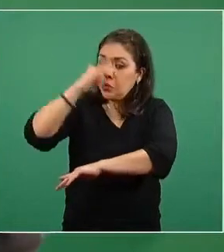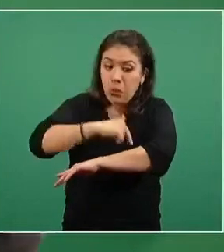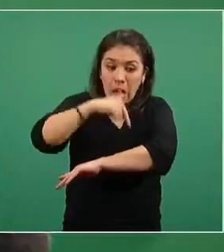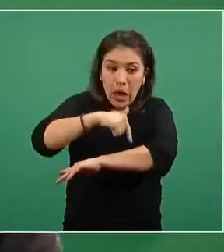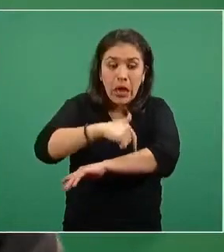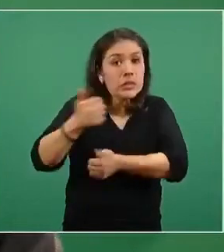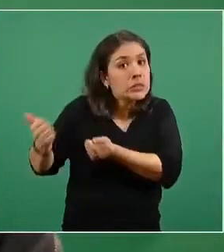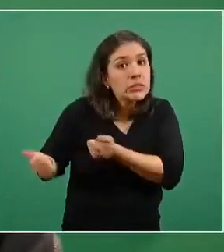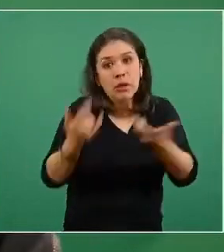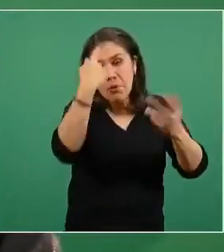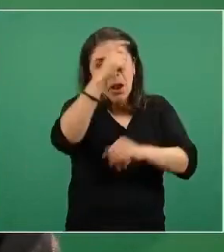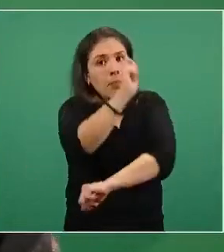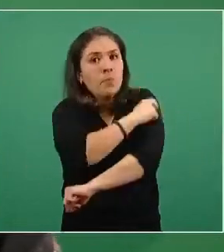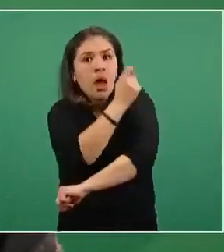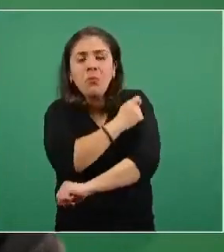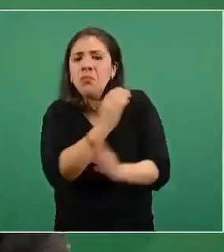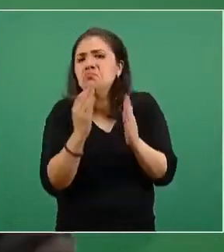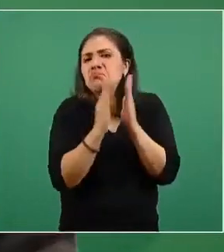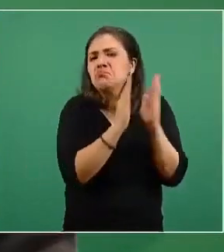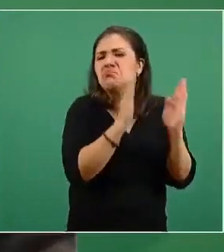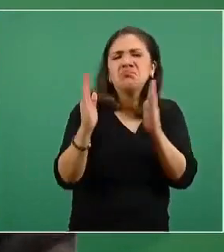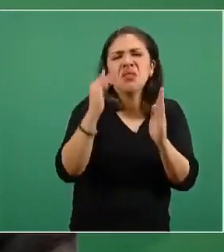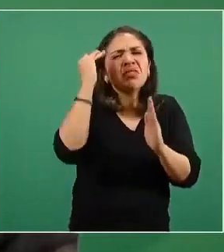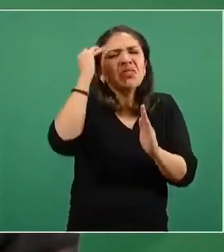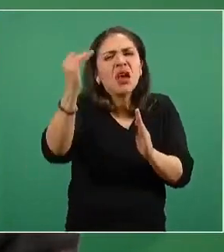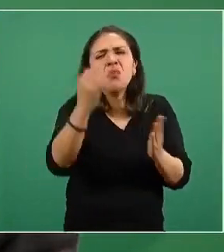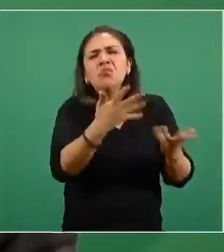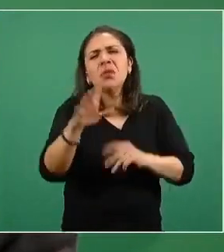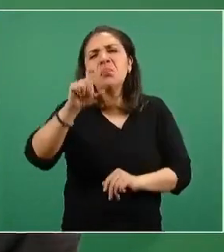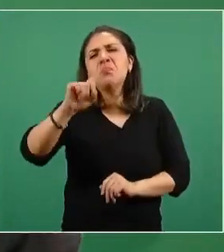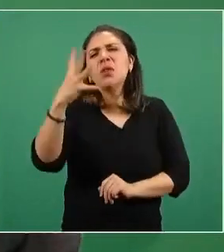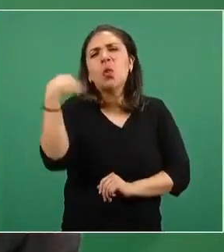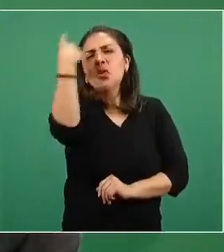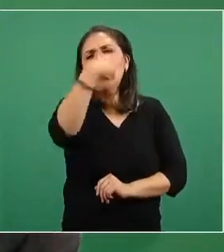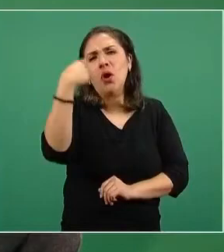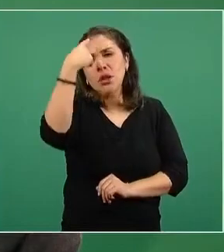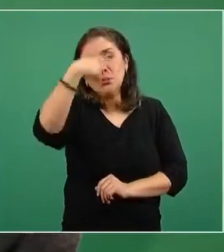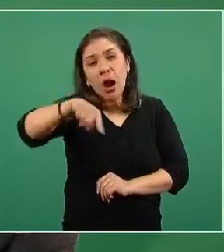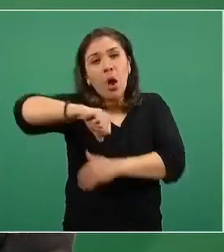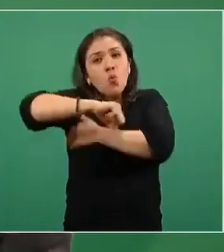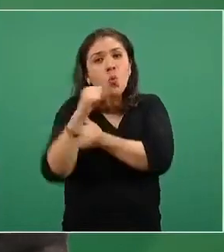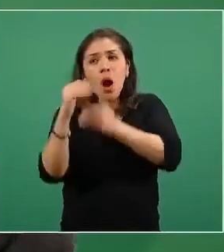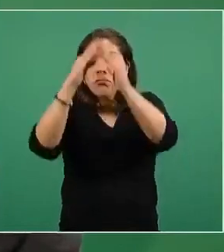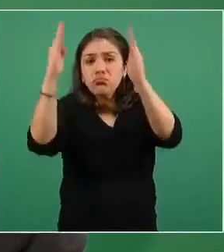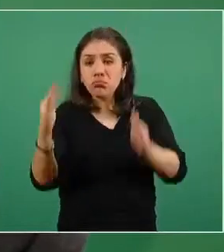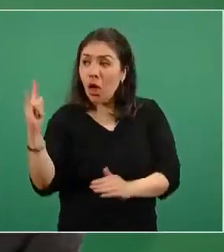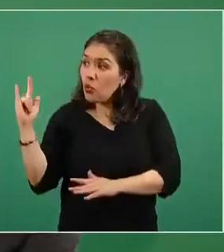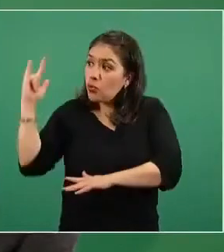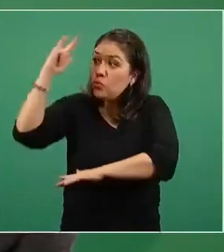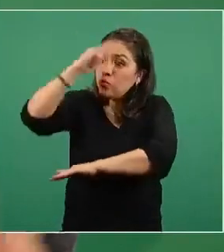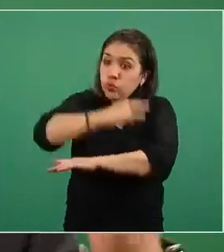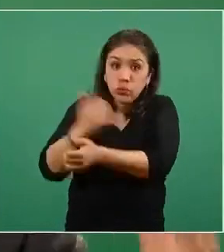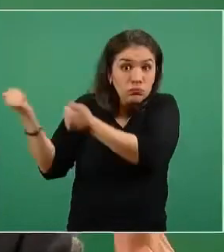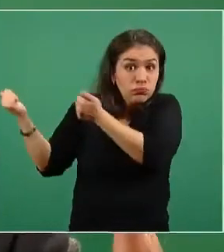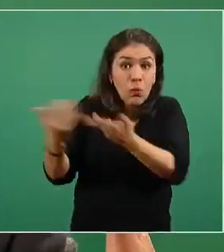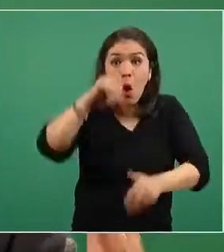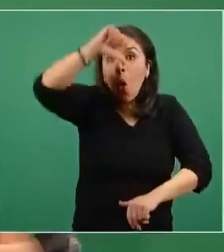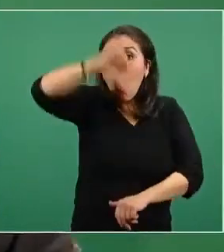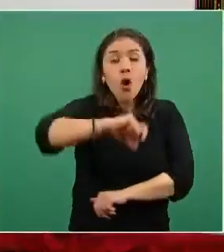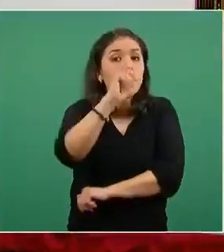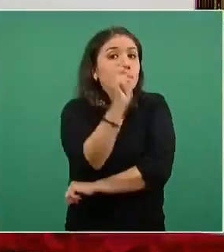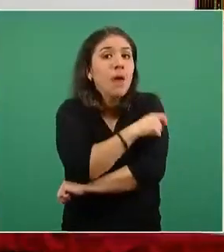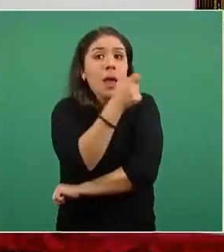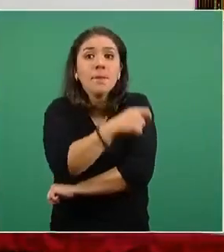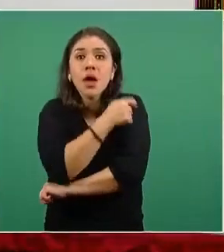pasa, en este caso, más de 24 horas de almacenamiento del avión a ser utilizadas. En la misma